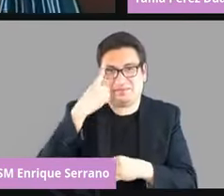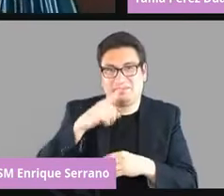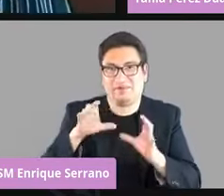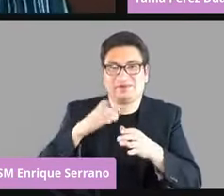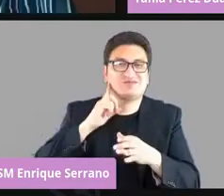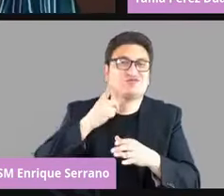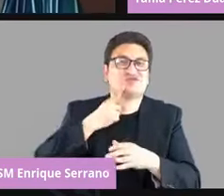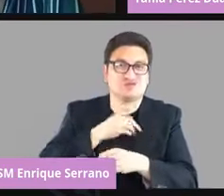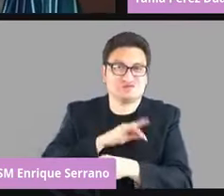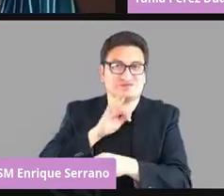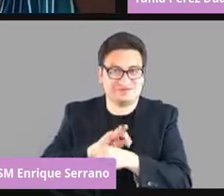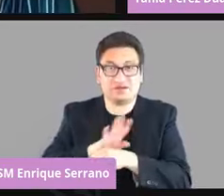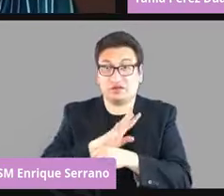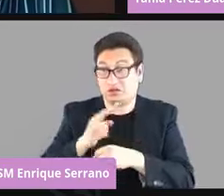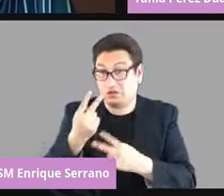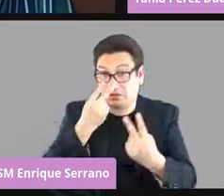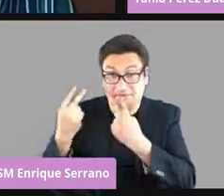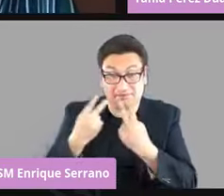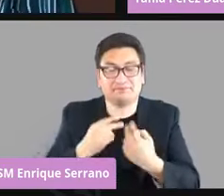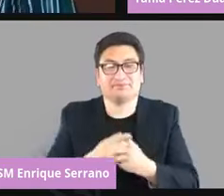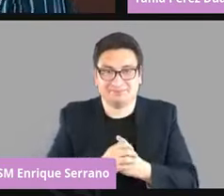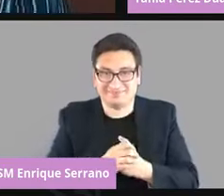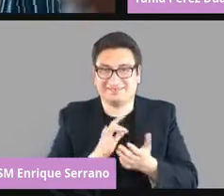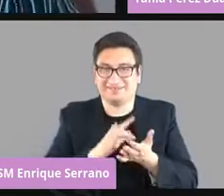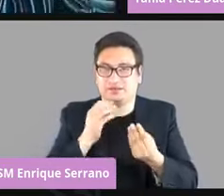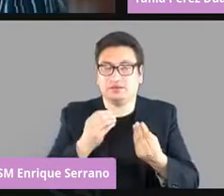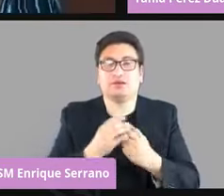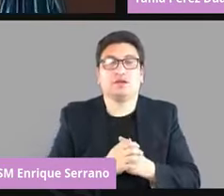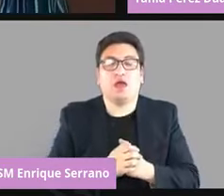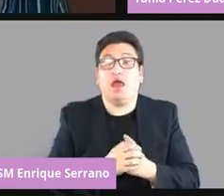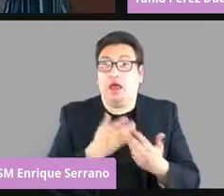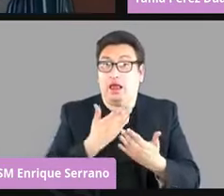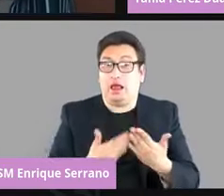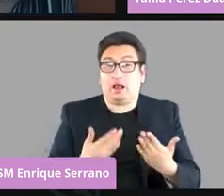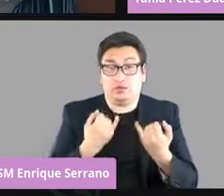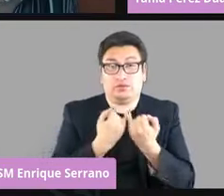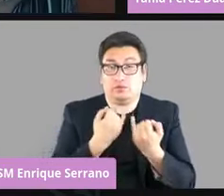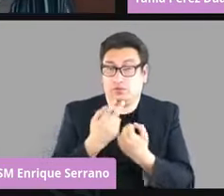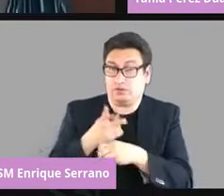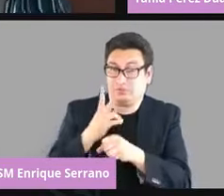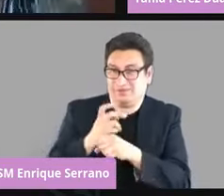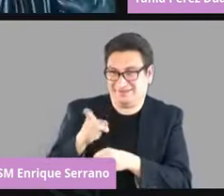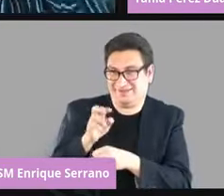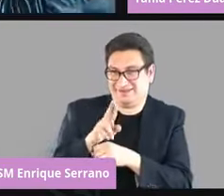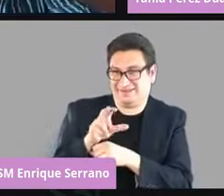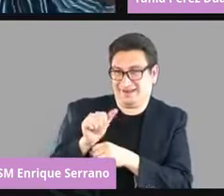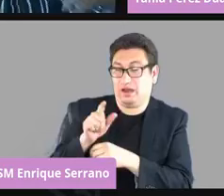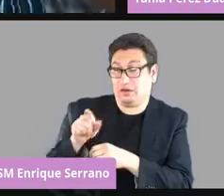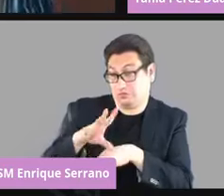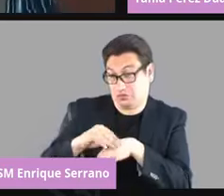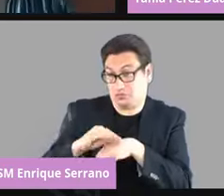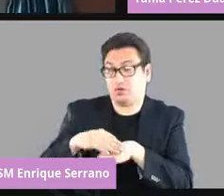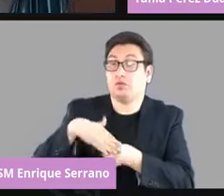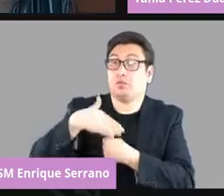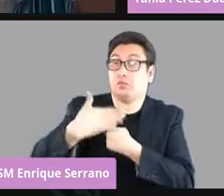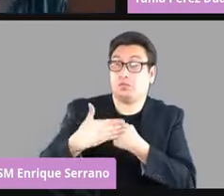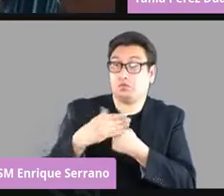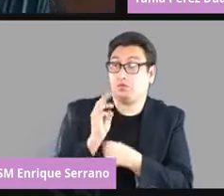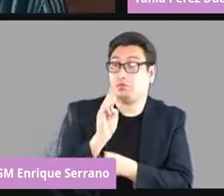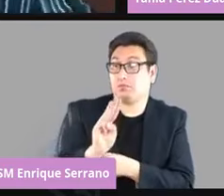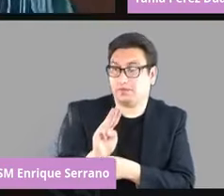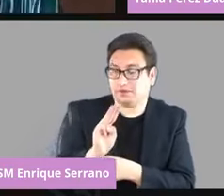sorda que nos está viendo. Muchas gracias. Asimismo, quiero invitarte, doctora, si me lo permites, fíjate, el próximo miércoles